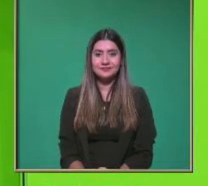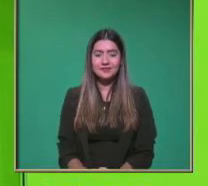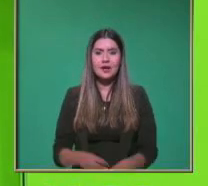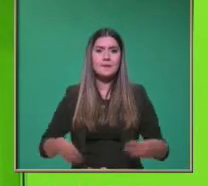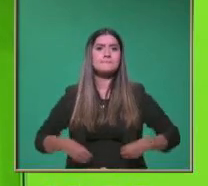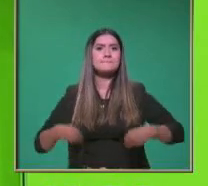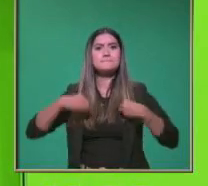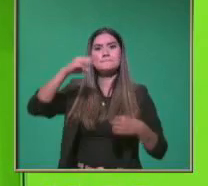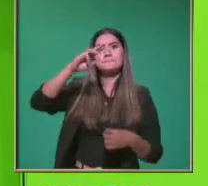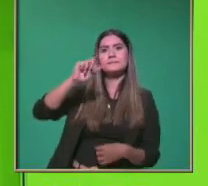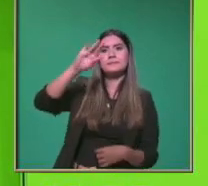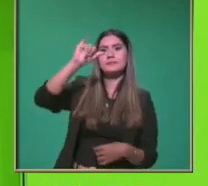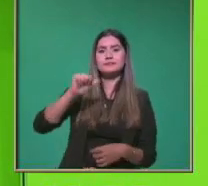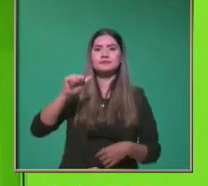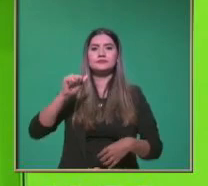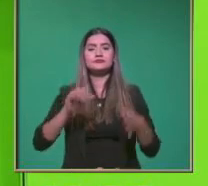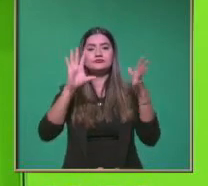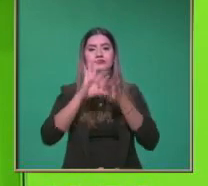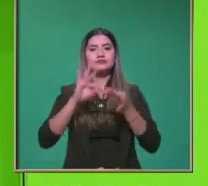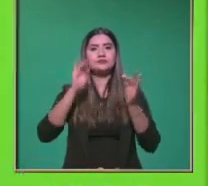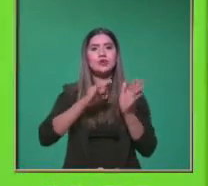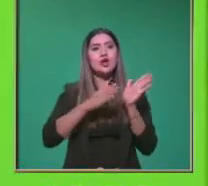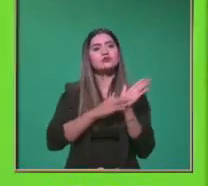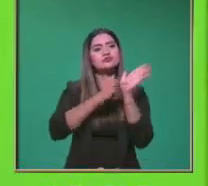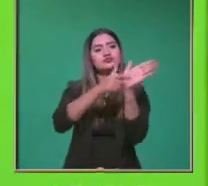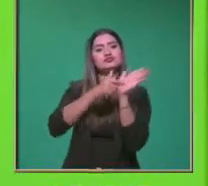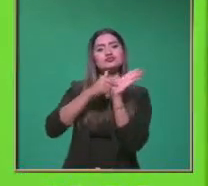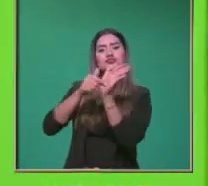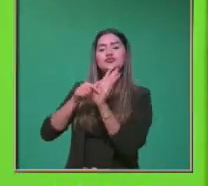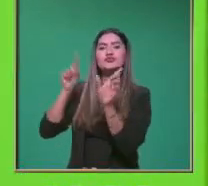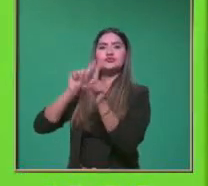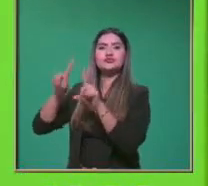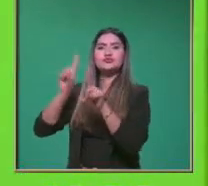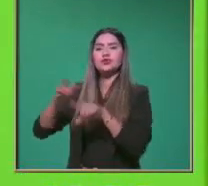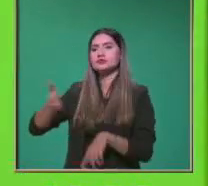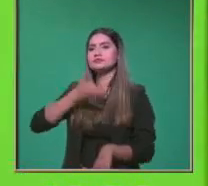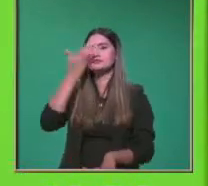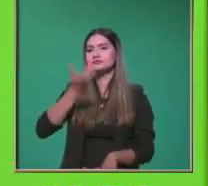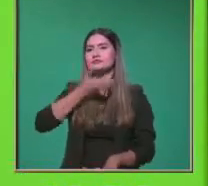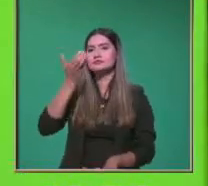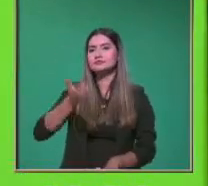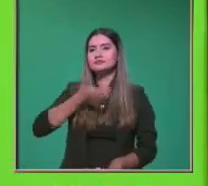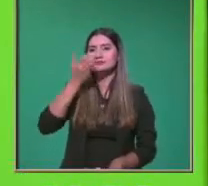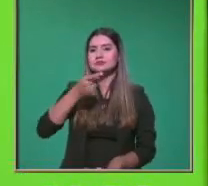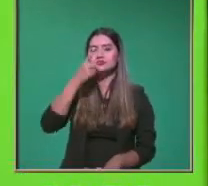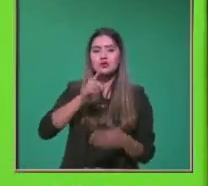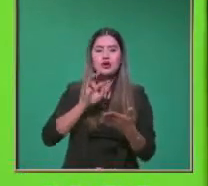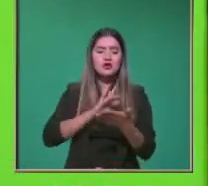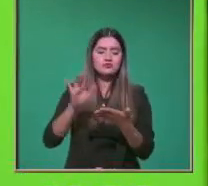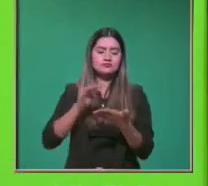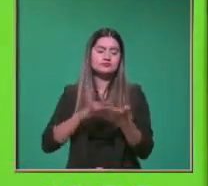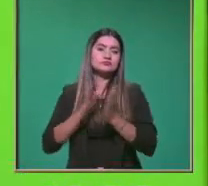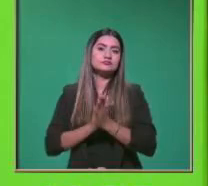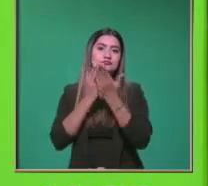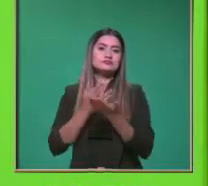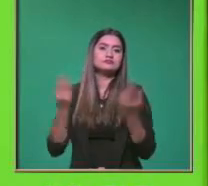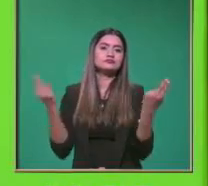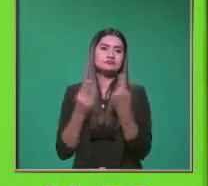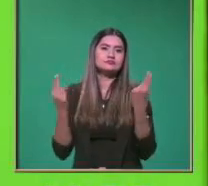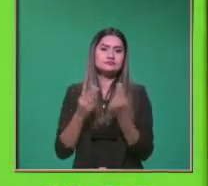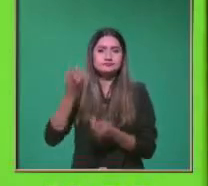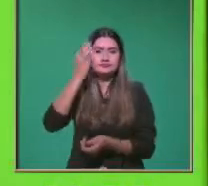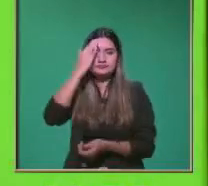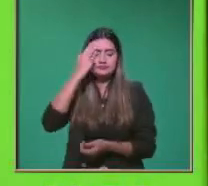una exposición de las costumbres y tradiciones de la localidad. ¿Qué tipo de texto necesita María para conocer